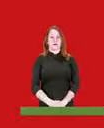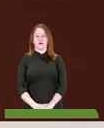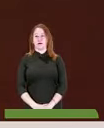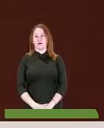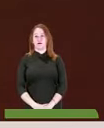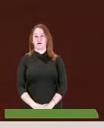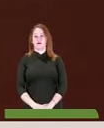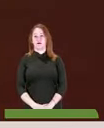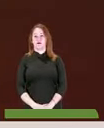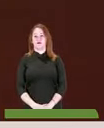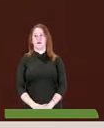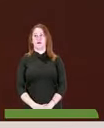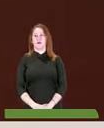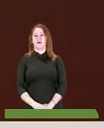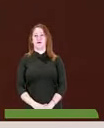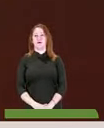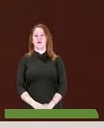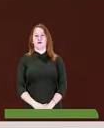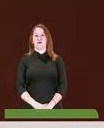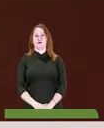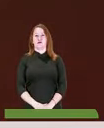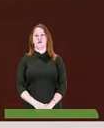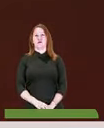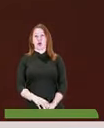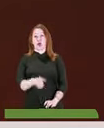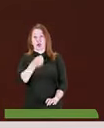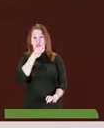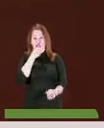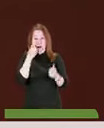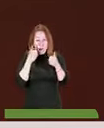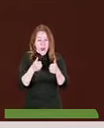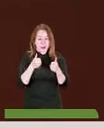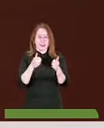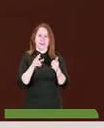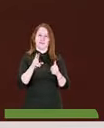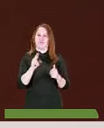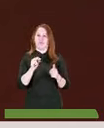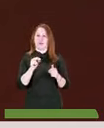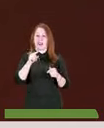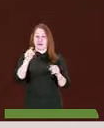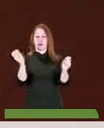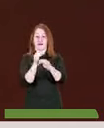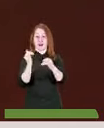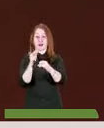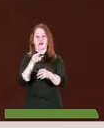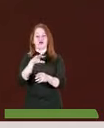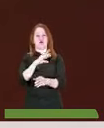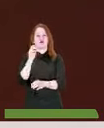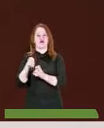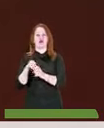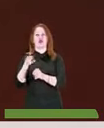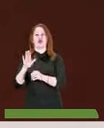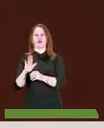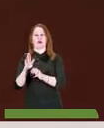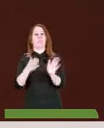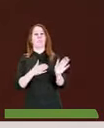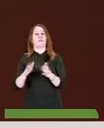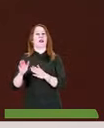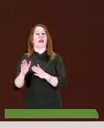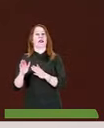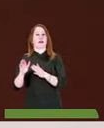La noticia no es del todo buena. Esa vía que su merced menciona está incluida dentro de un plan parcial,